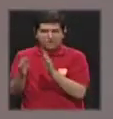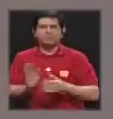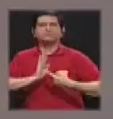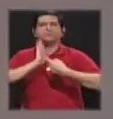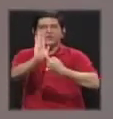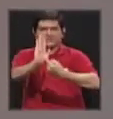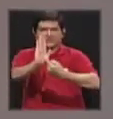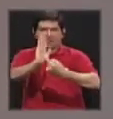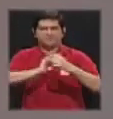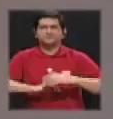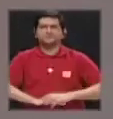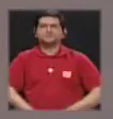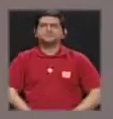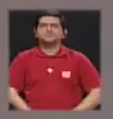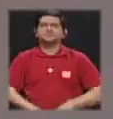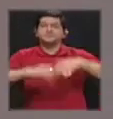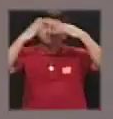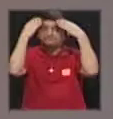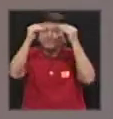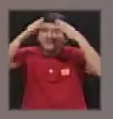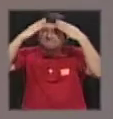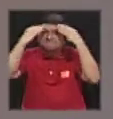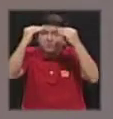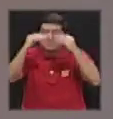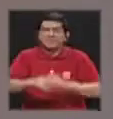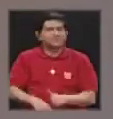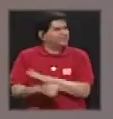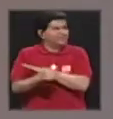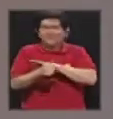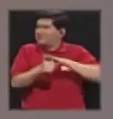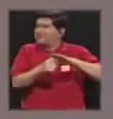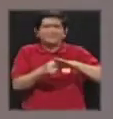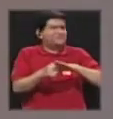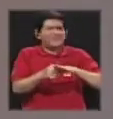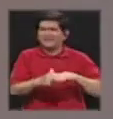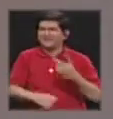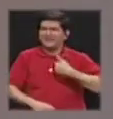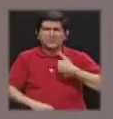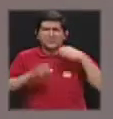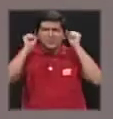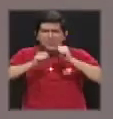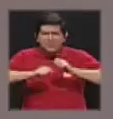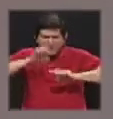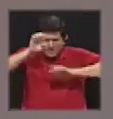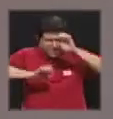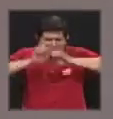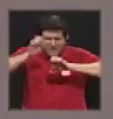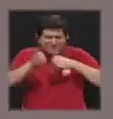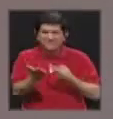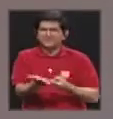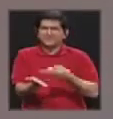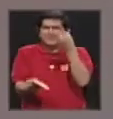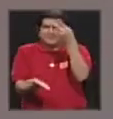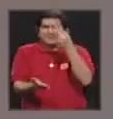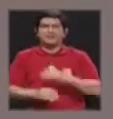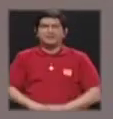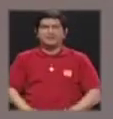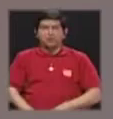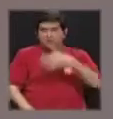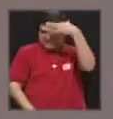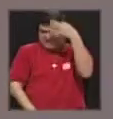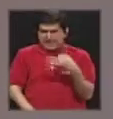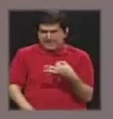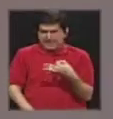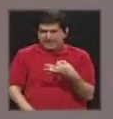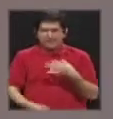señala que la información es insuficiente para realizar la estimación de los costos. Y estima que a